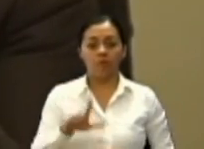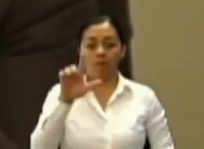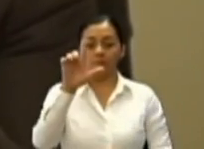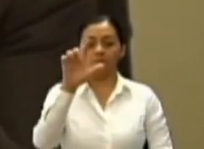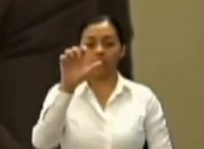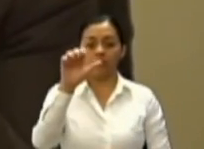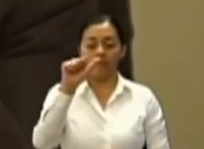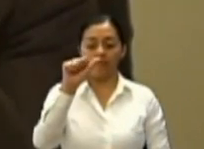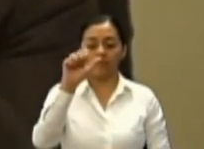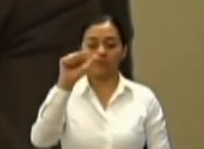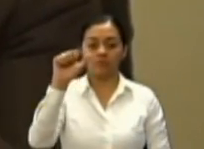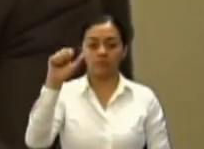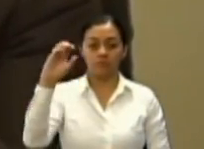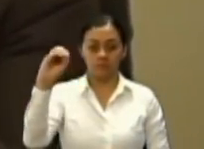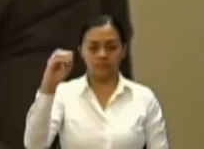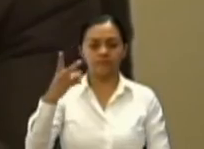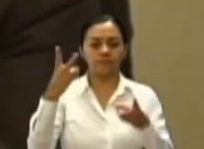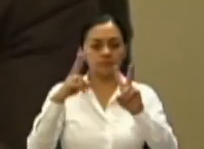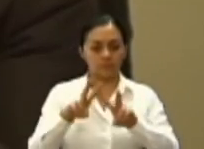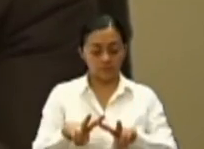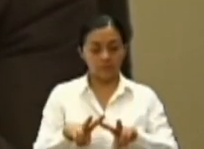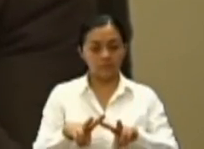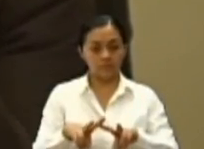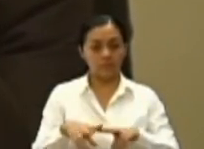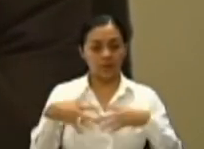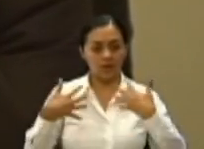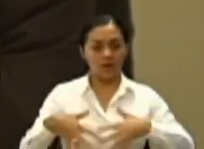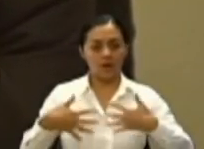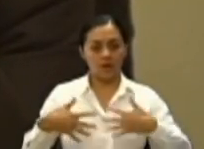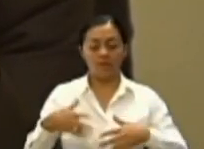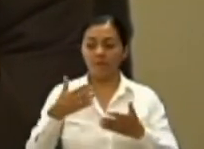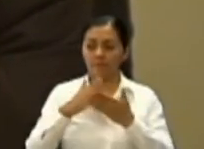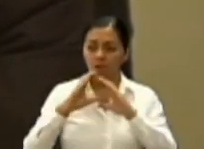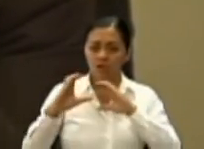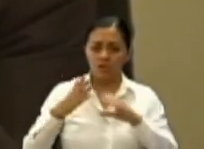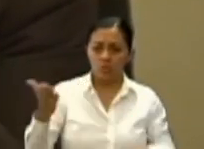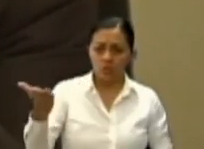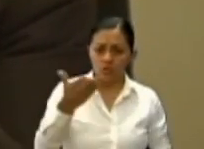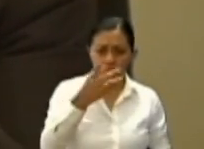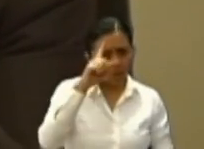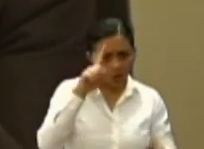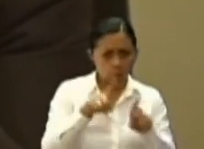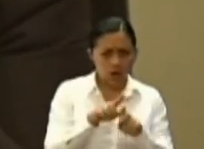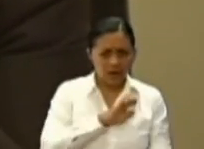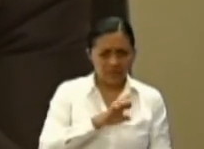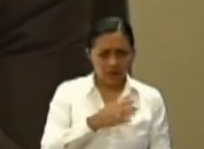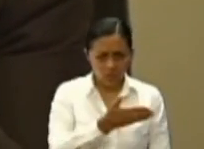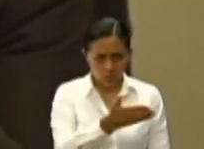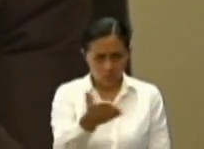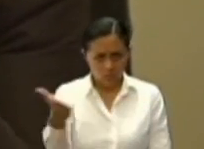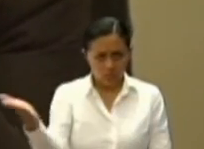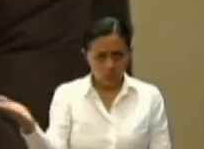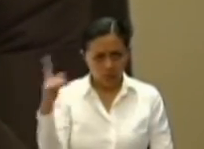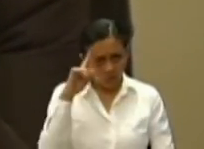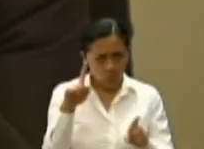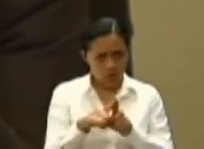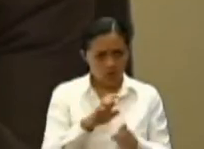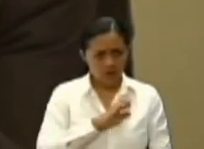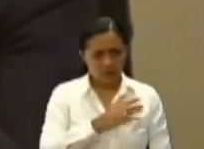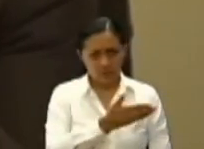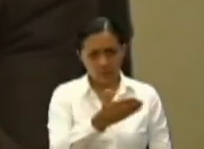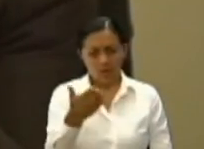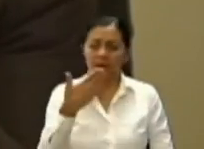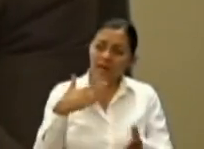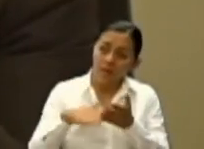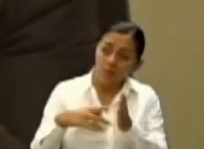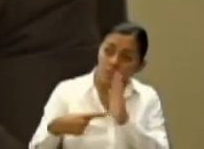y ustedes como prensa ojalá llevemos un pacto ético que alguien que es evasor